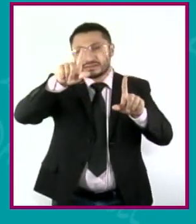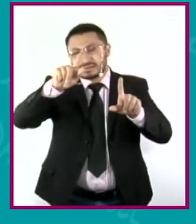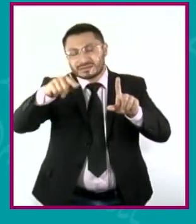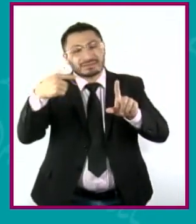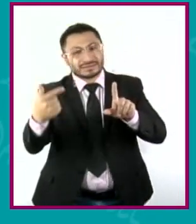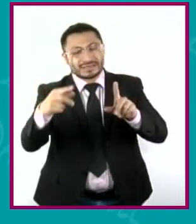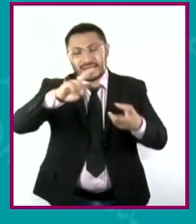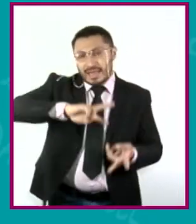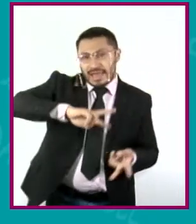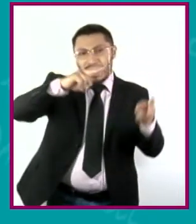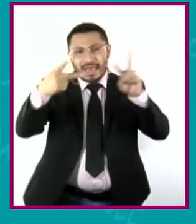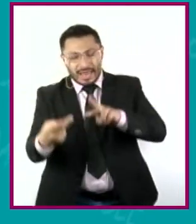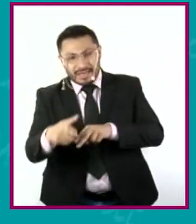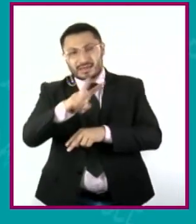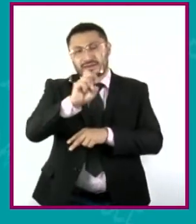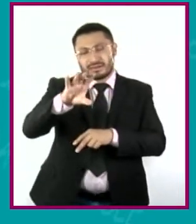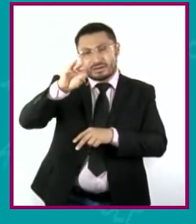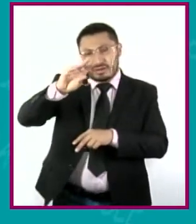la rotación de 90 grados.